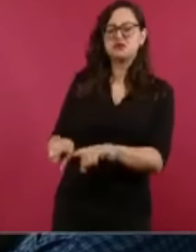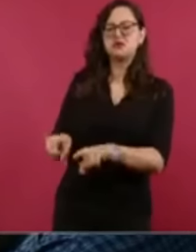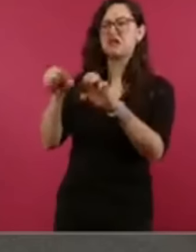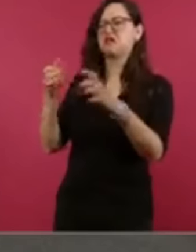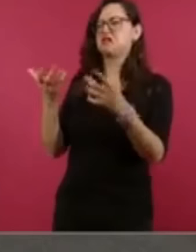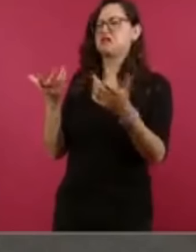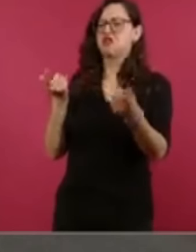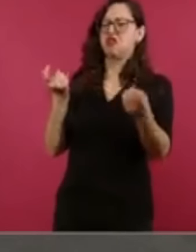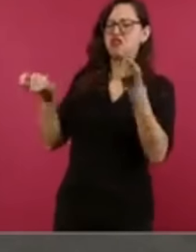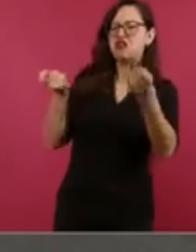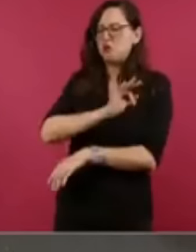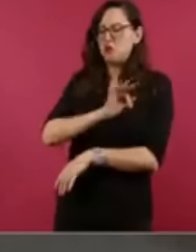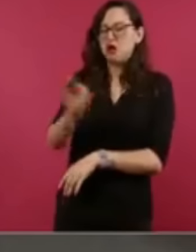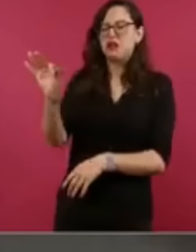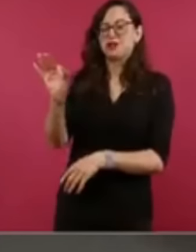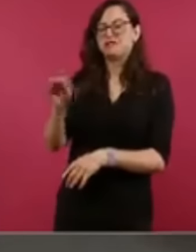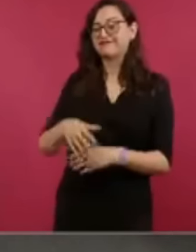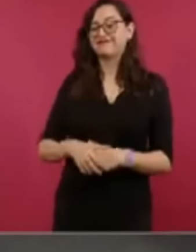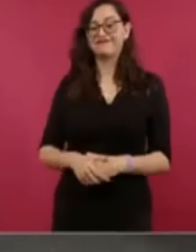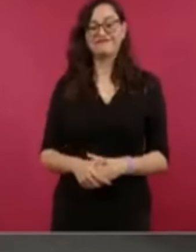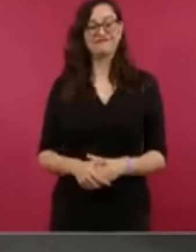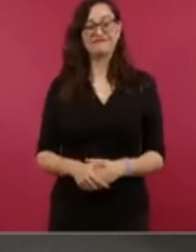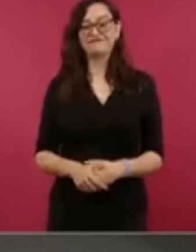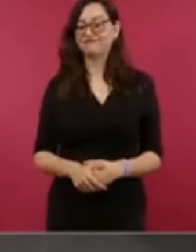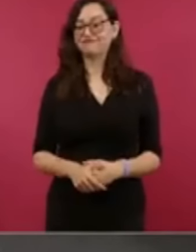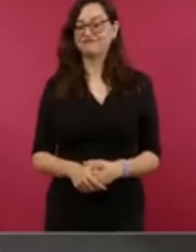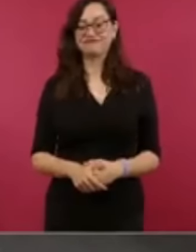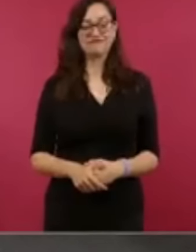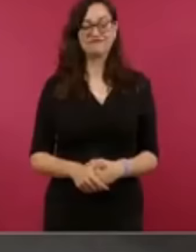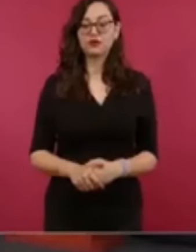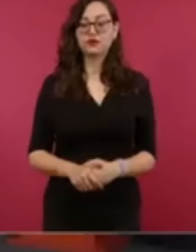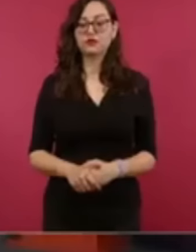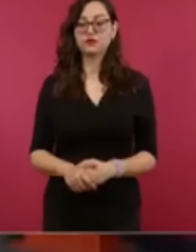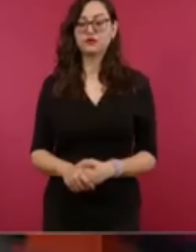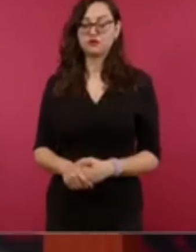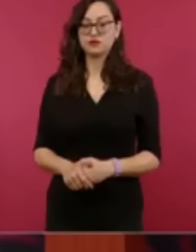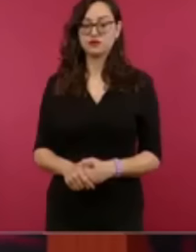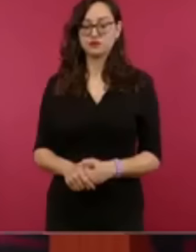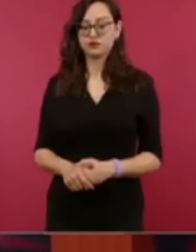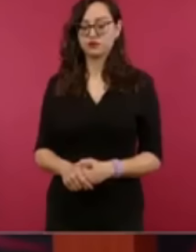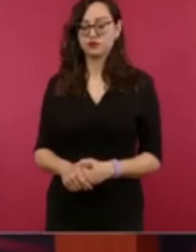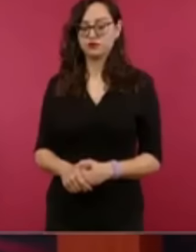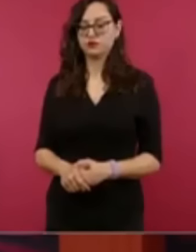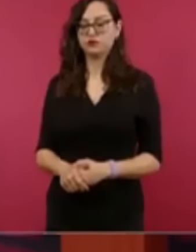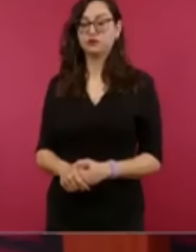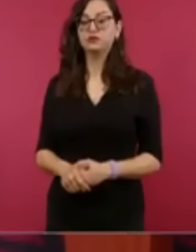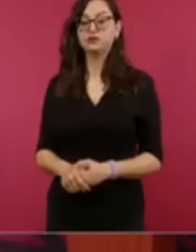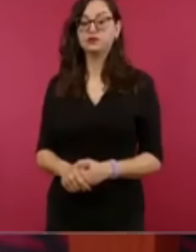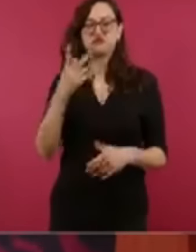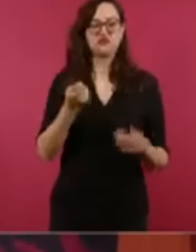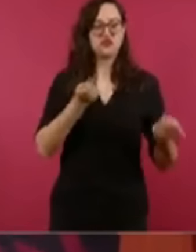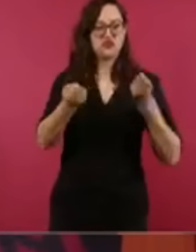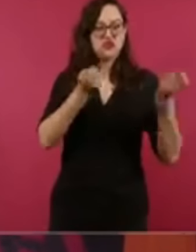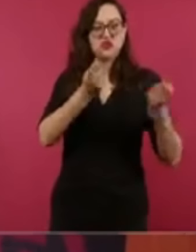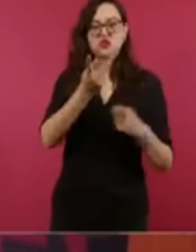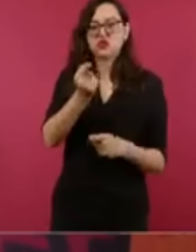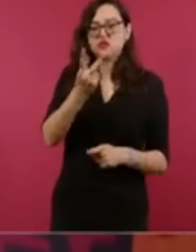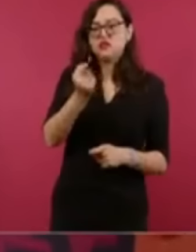podían manipular a la opinión general, a la opinión pública, el poder mediático.